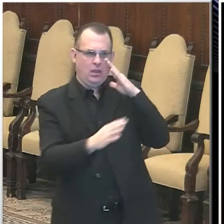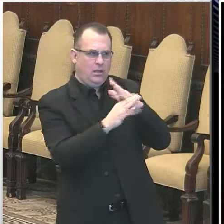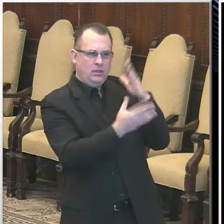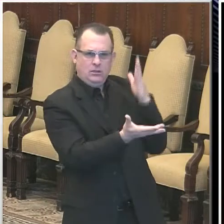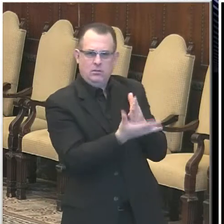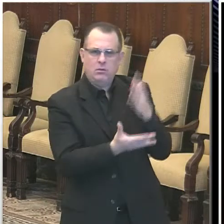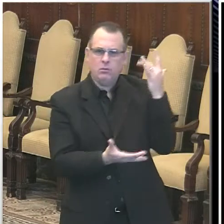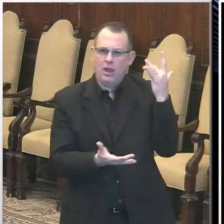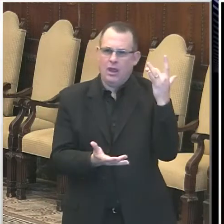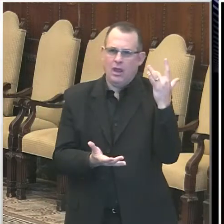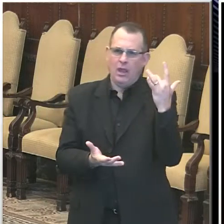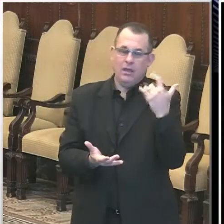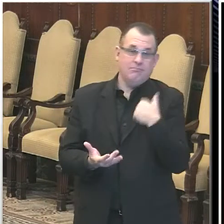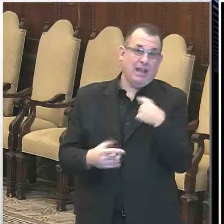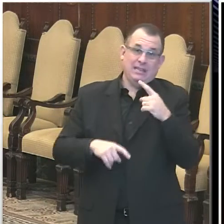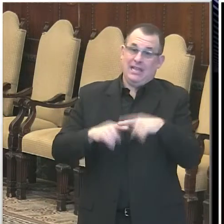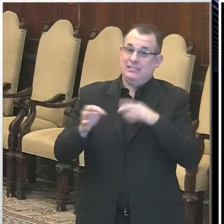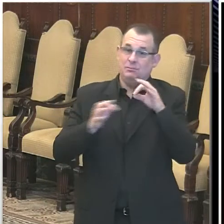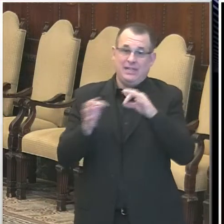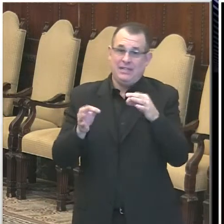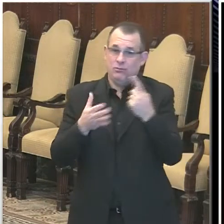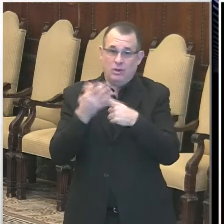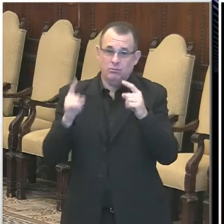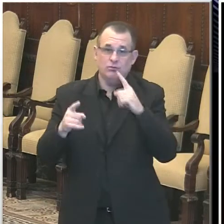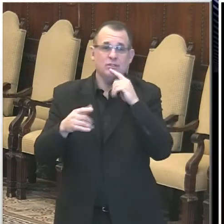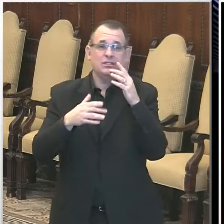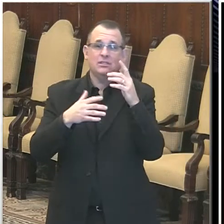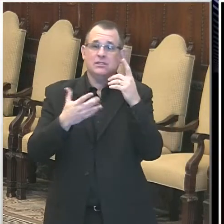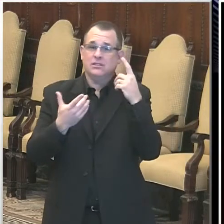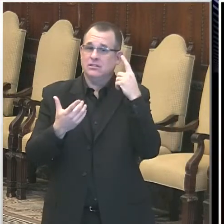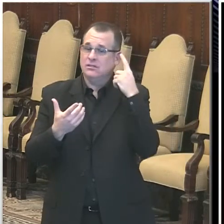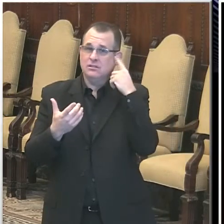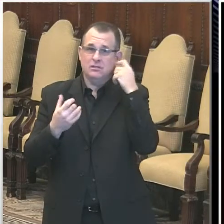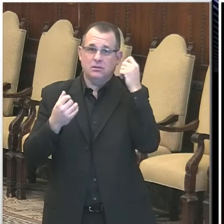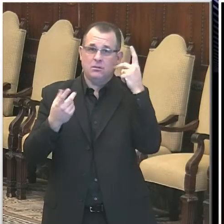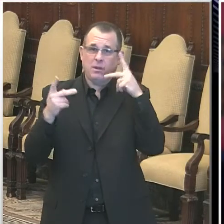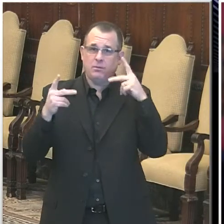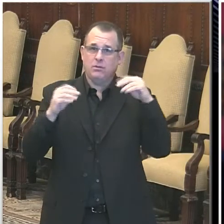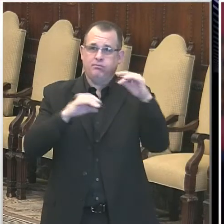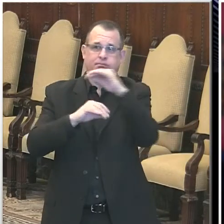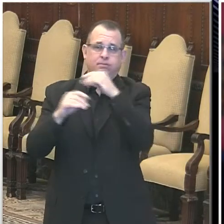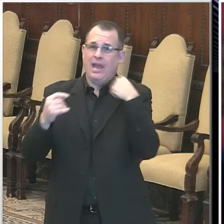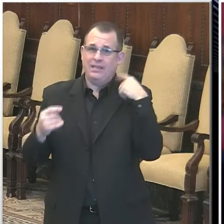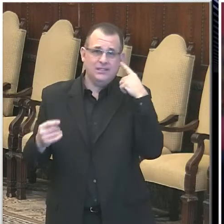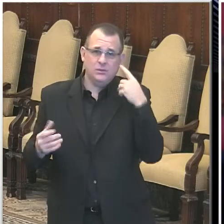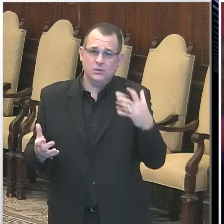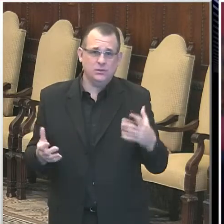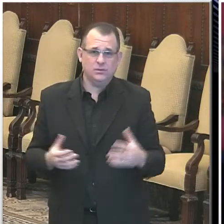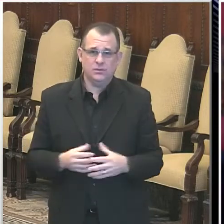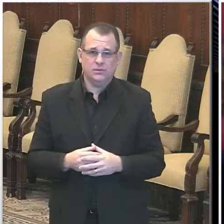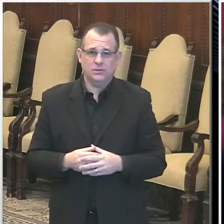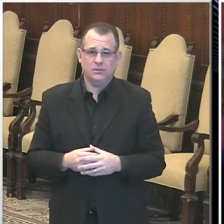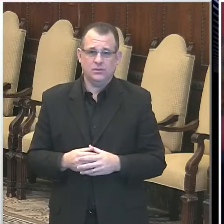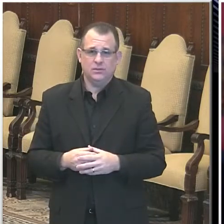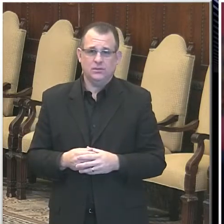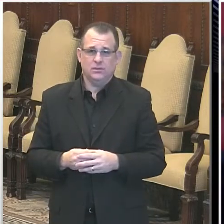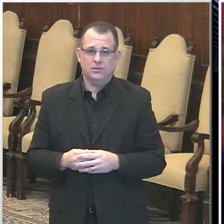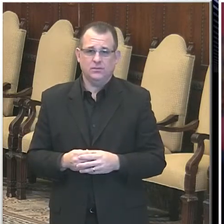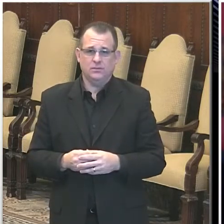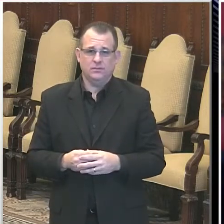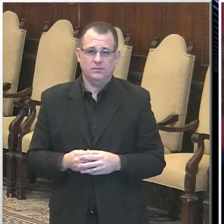his ears, but it's a bad thing. Quiero comenzar. Doc, do you have any?